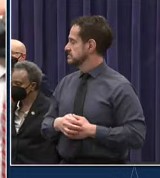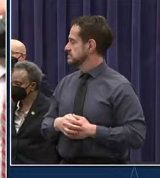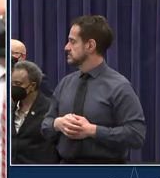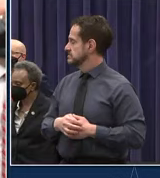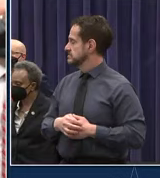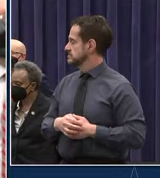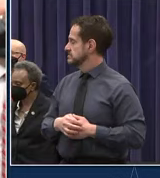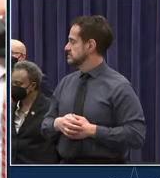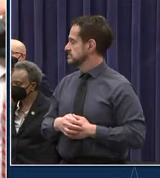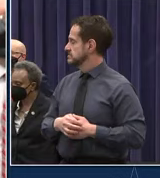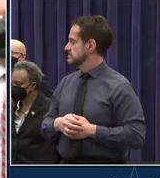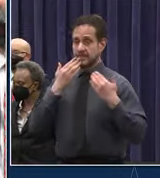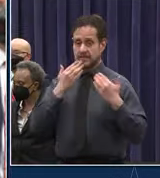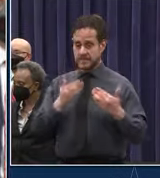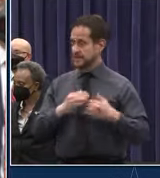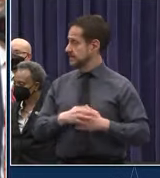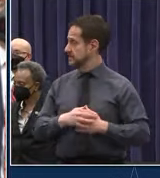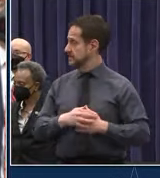Thank you, Superintendent. Thank you, Mayor.